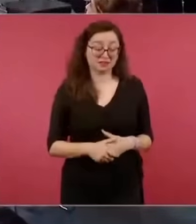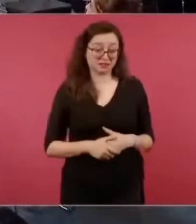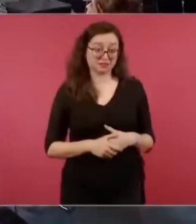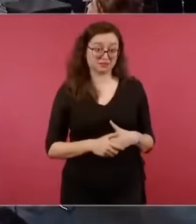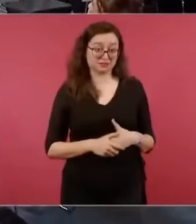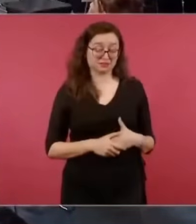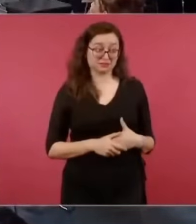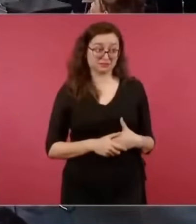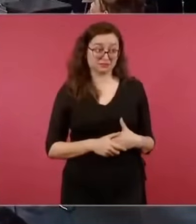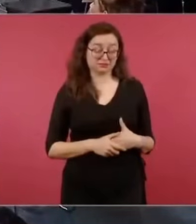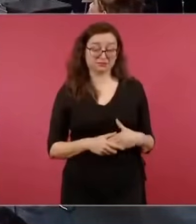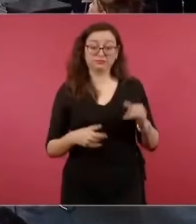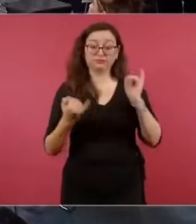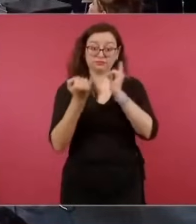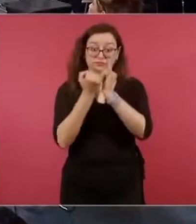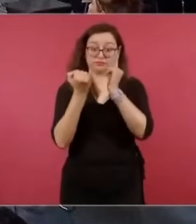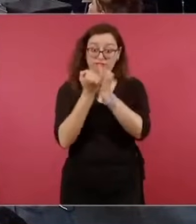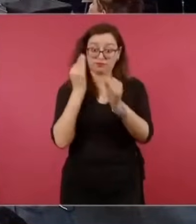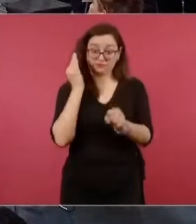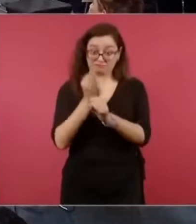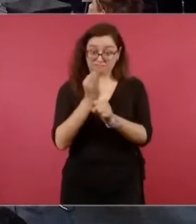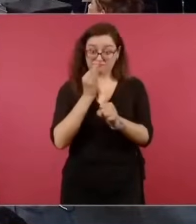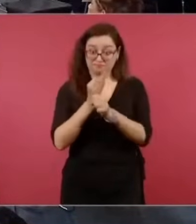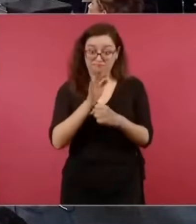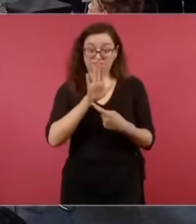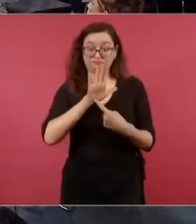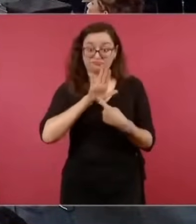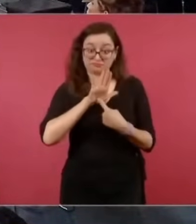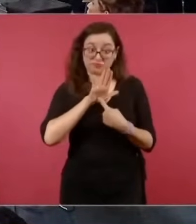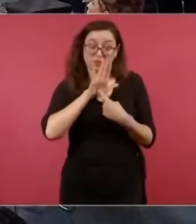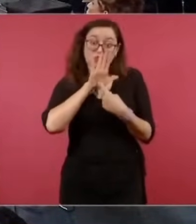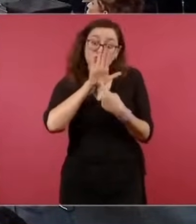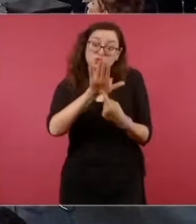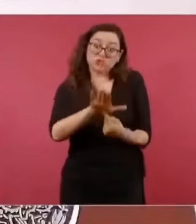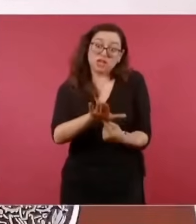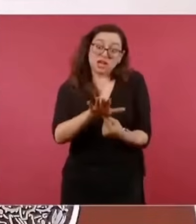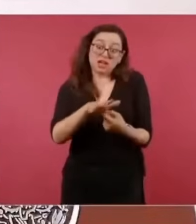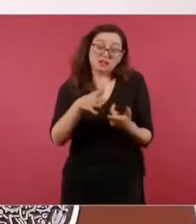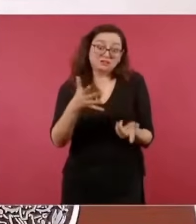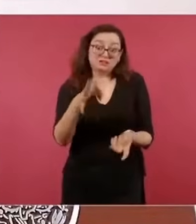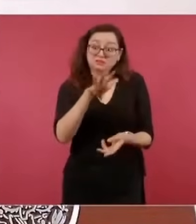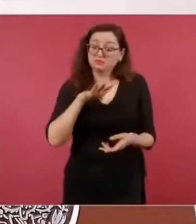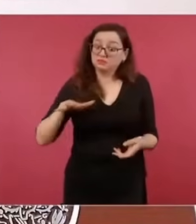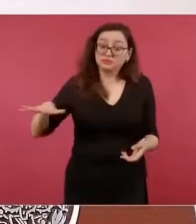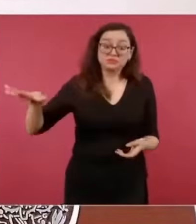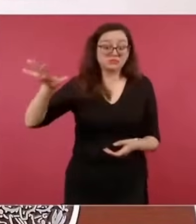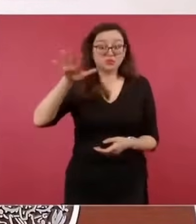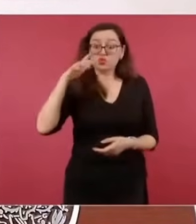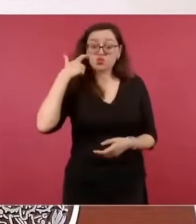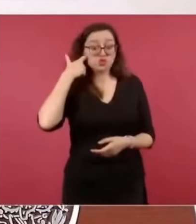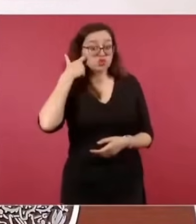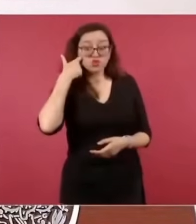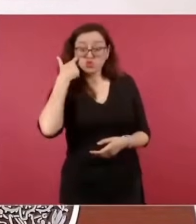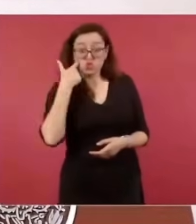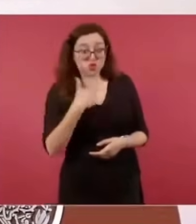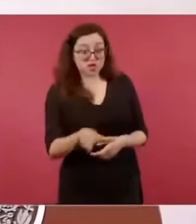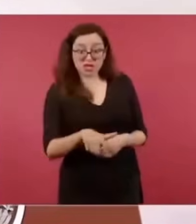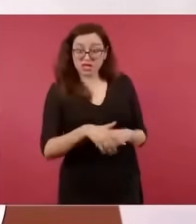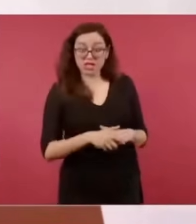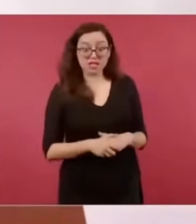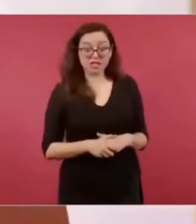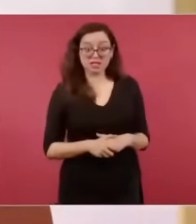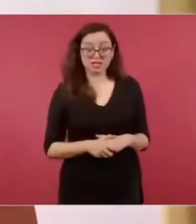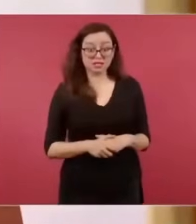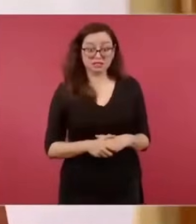Y se quedaron cortos, ¿eh? Lo tienen que arreglar bien porque está peor que